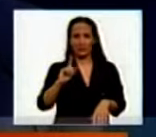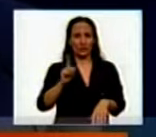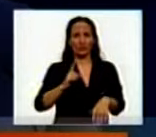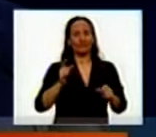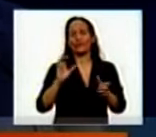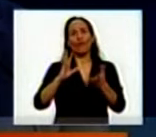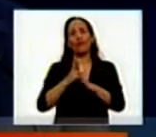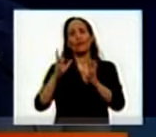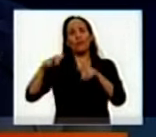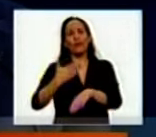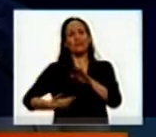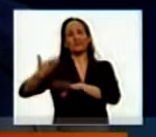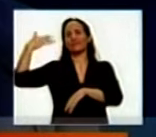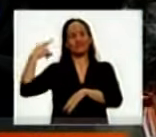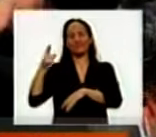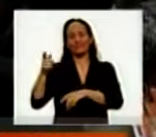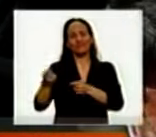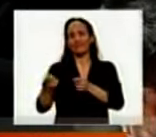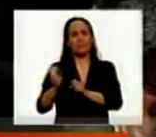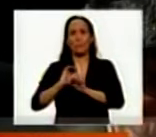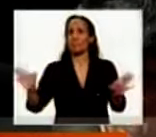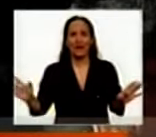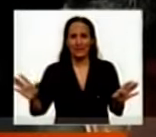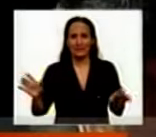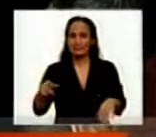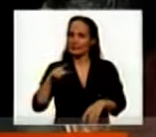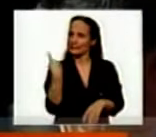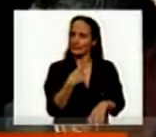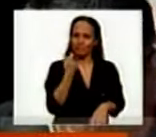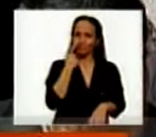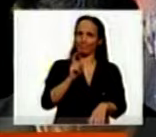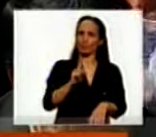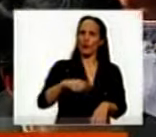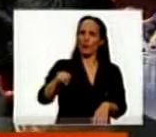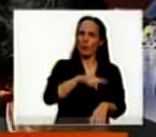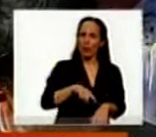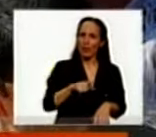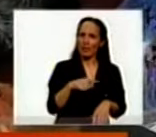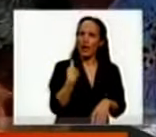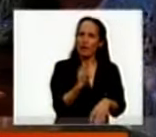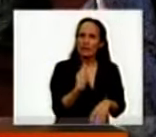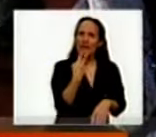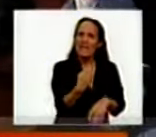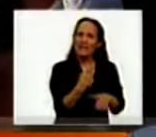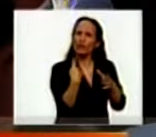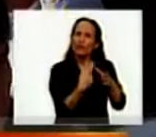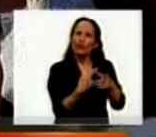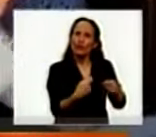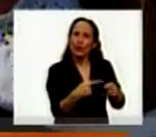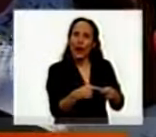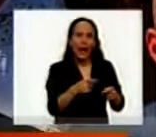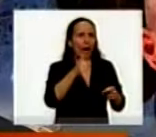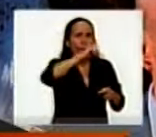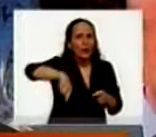de una errónea política que nos llevó a no darnos cuenta que además, consumiendo energía de esta manera, dañamos el